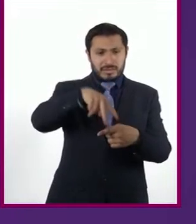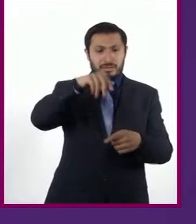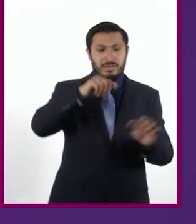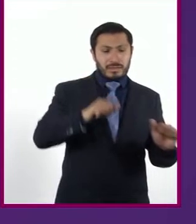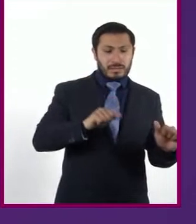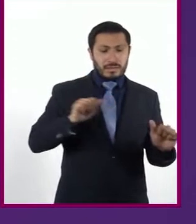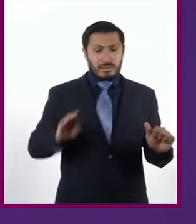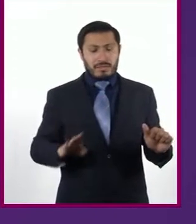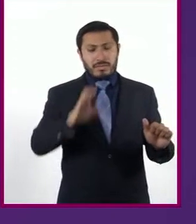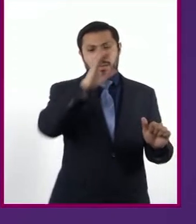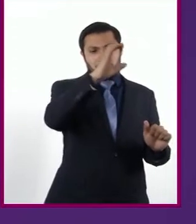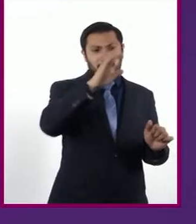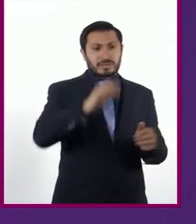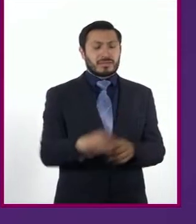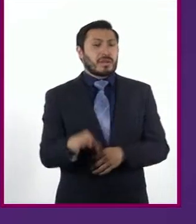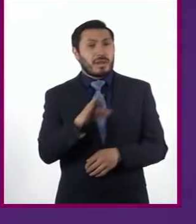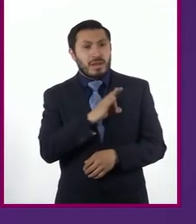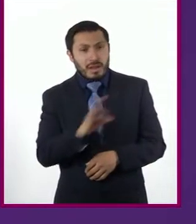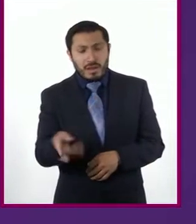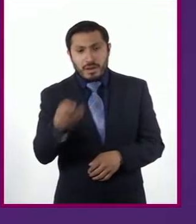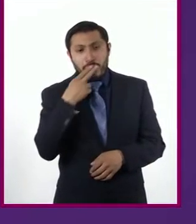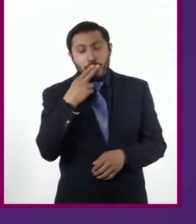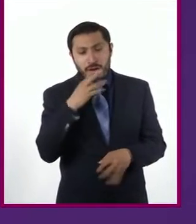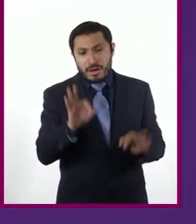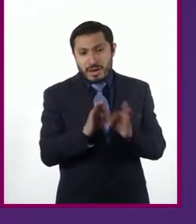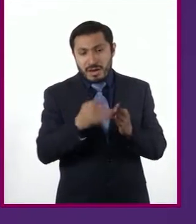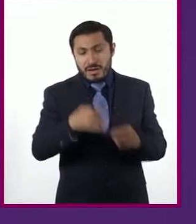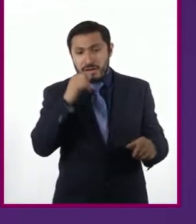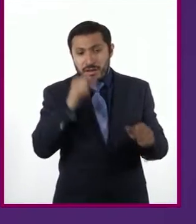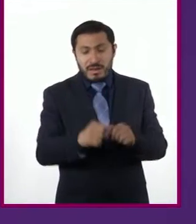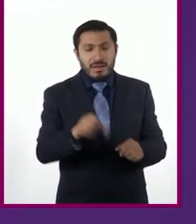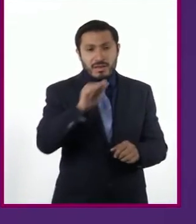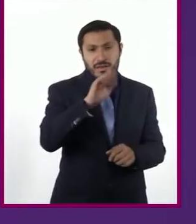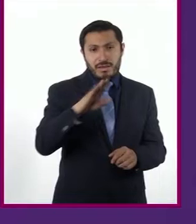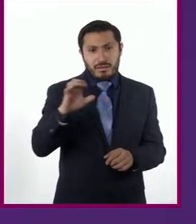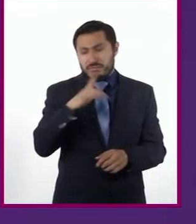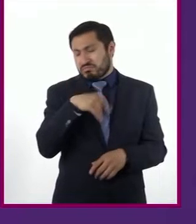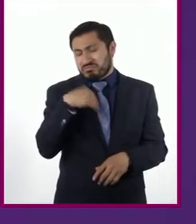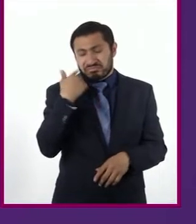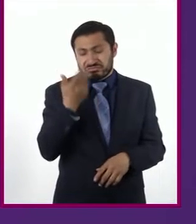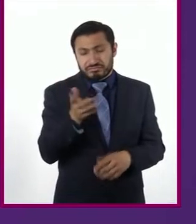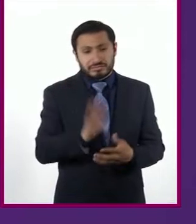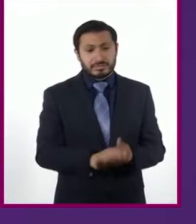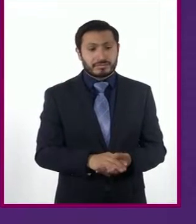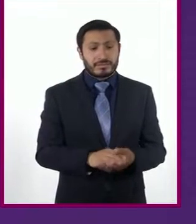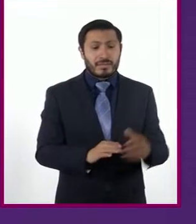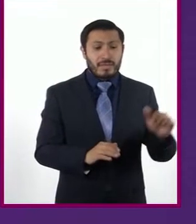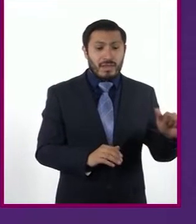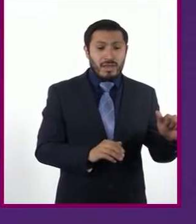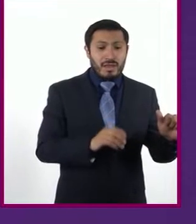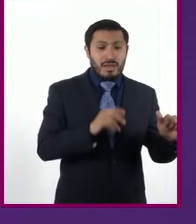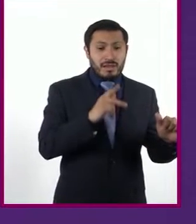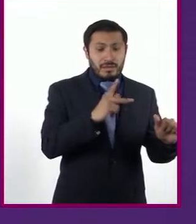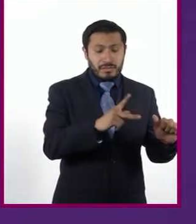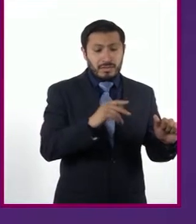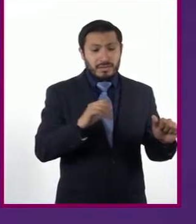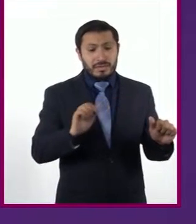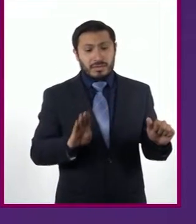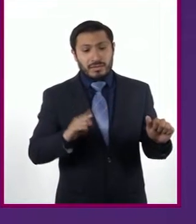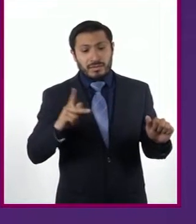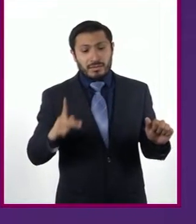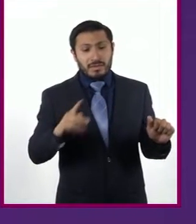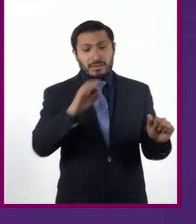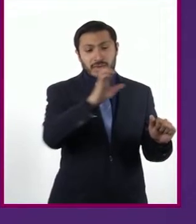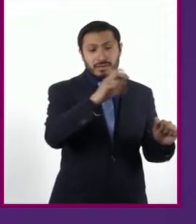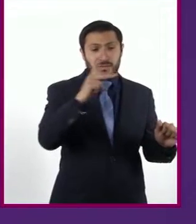ABC. Podemos utilizar cualquier letra del abecedario y utilizamos A', B' y C' si